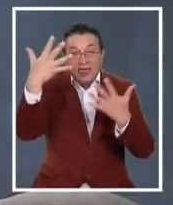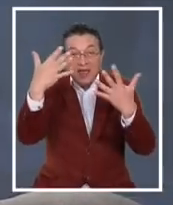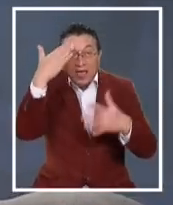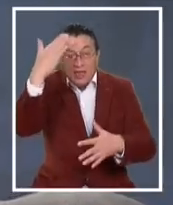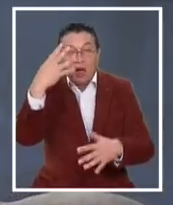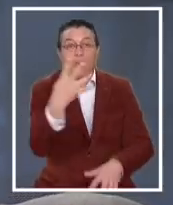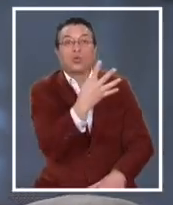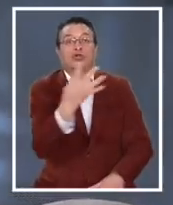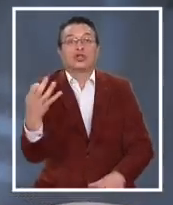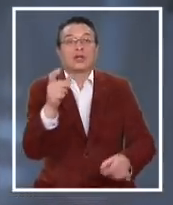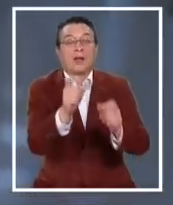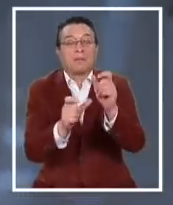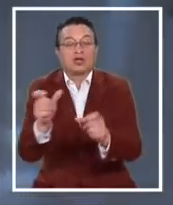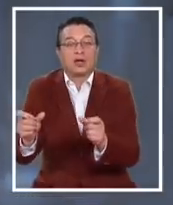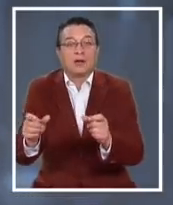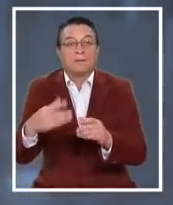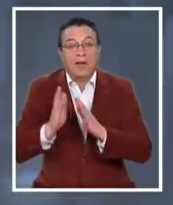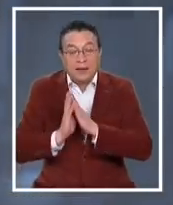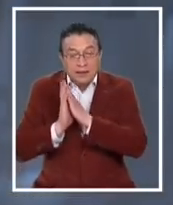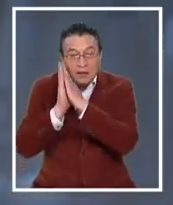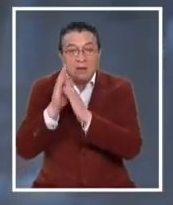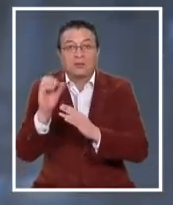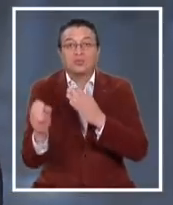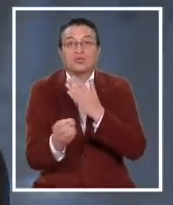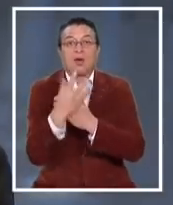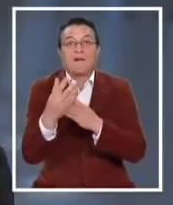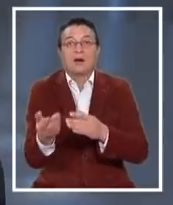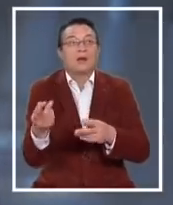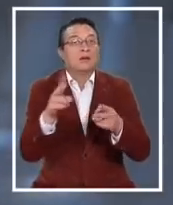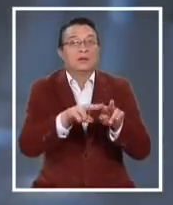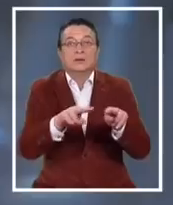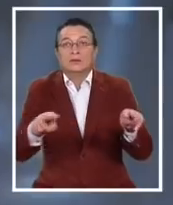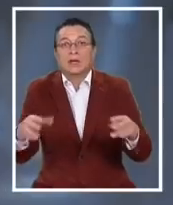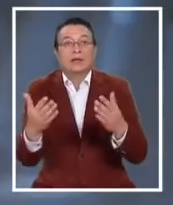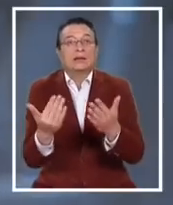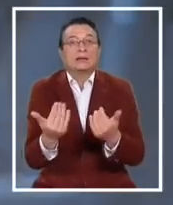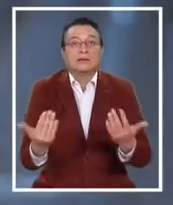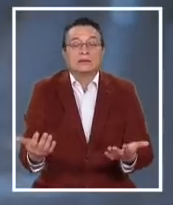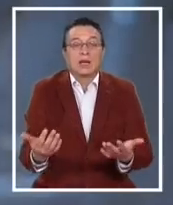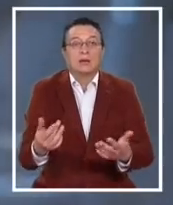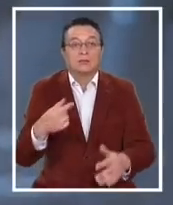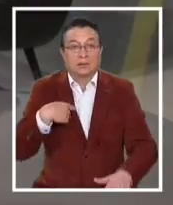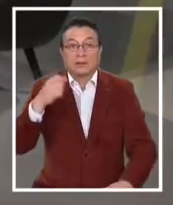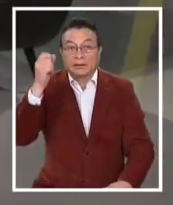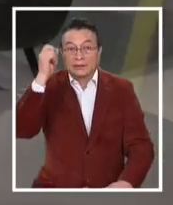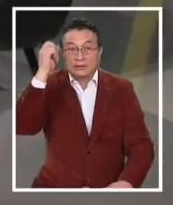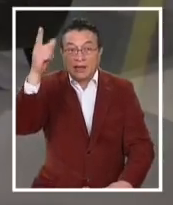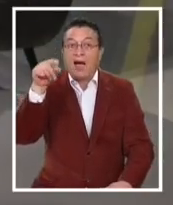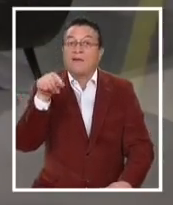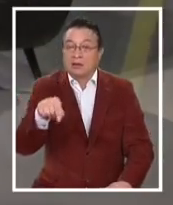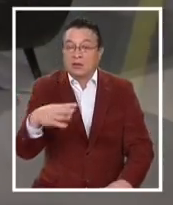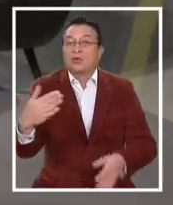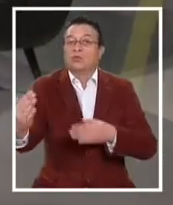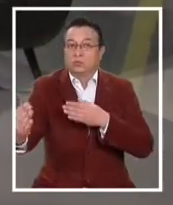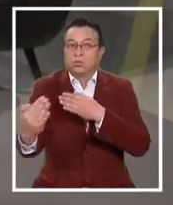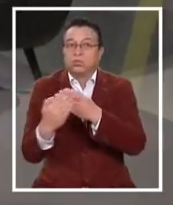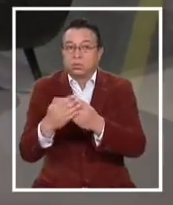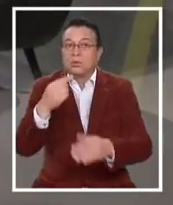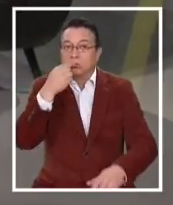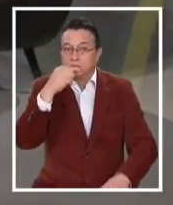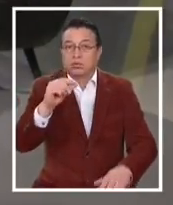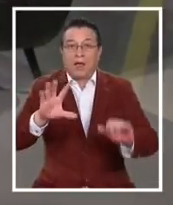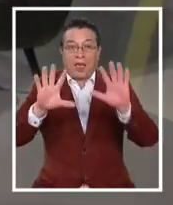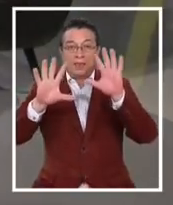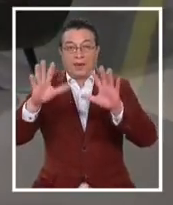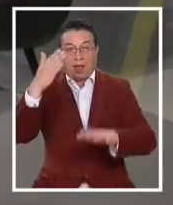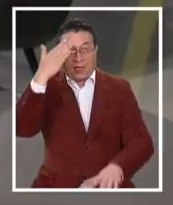400 pacientes. Camas que tienes que crear. Y sabemos, lamentablemente, que lo que va a pasar los próximos 10